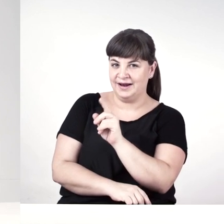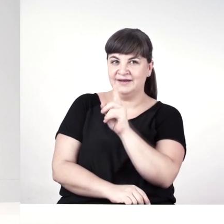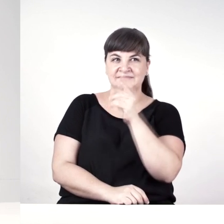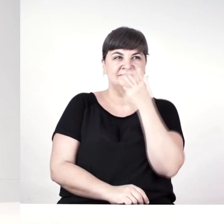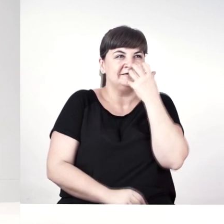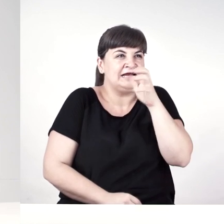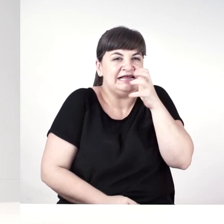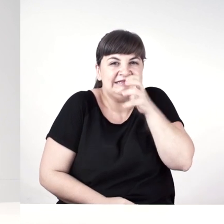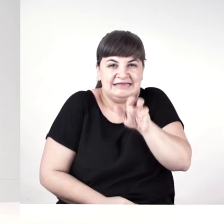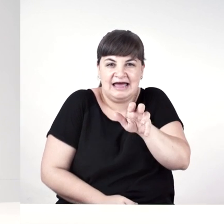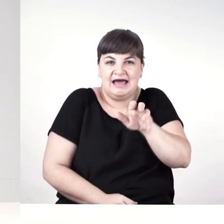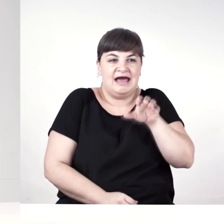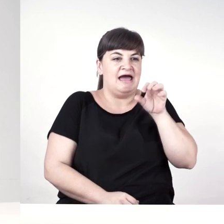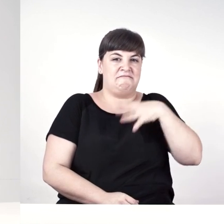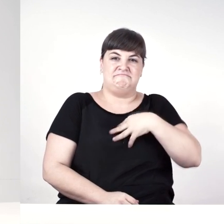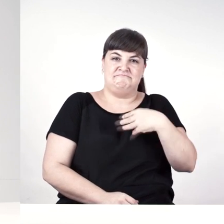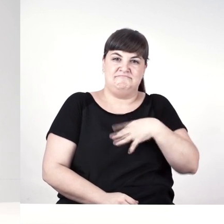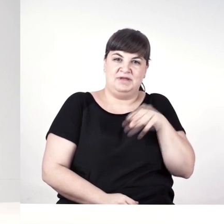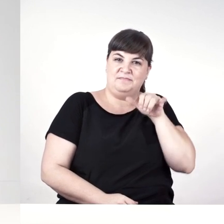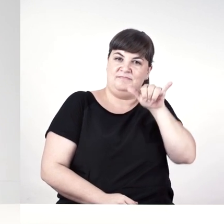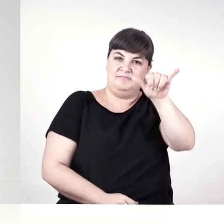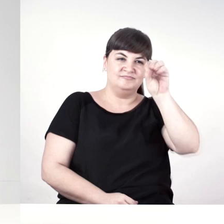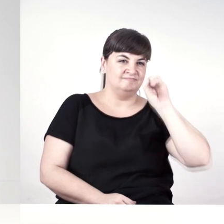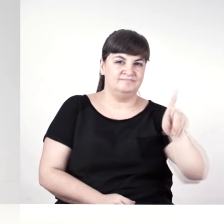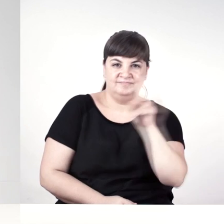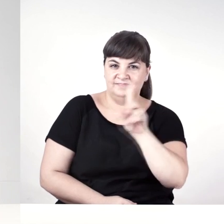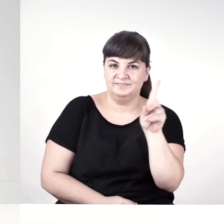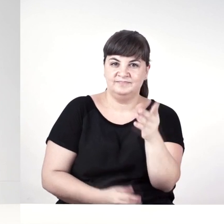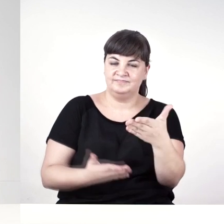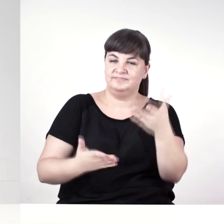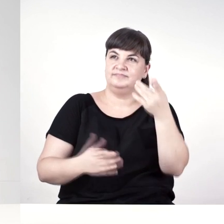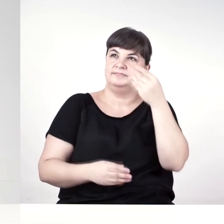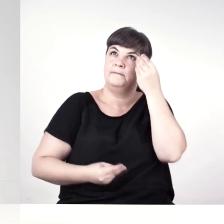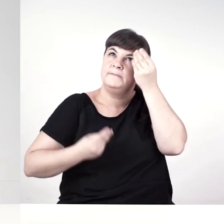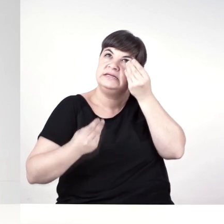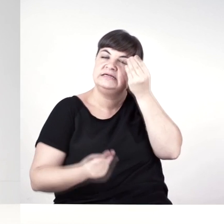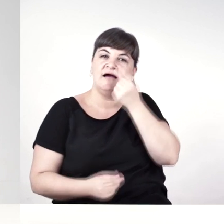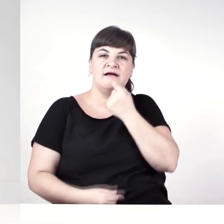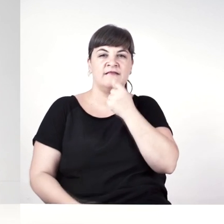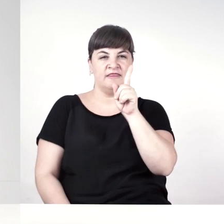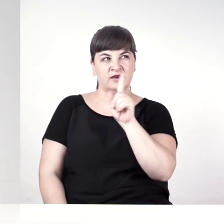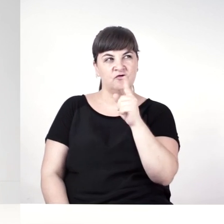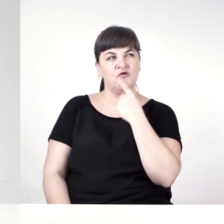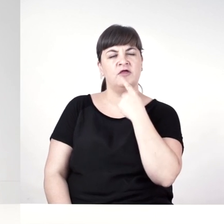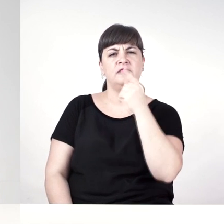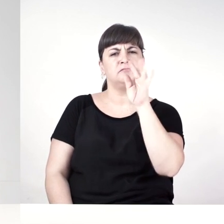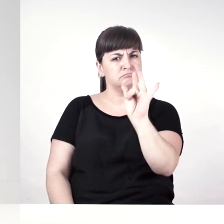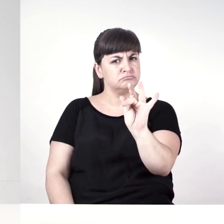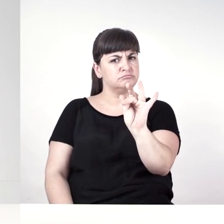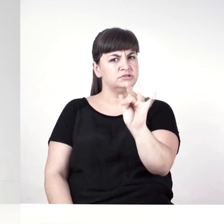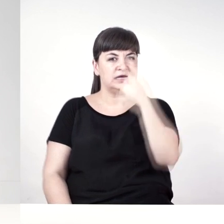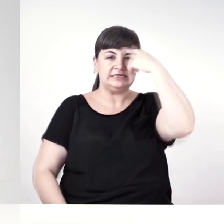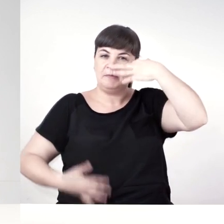ni gritar, ni tirar avioncitos. A pensar, a decir que no, a decir que